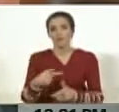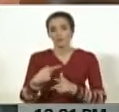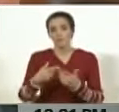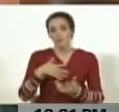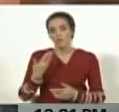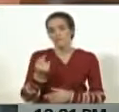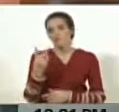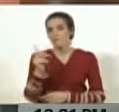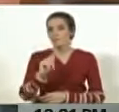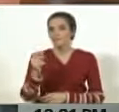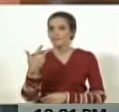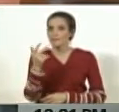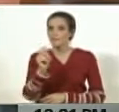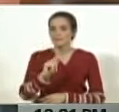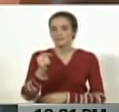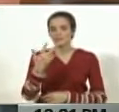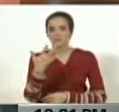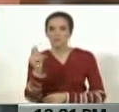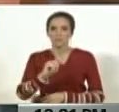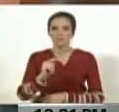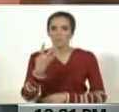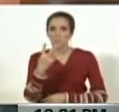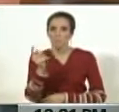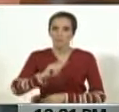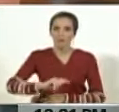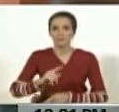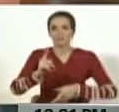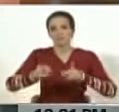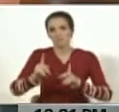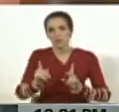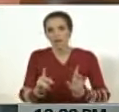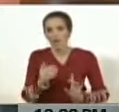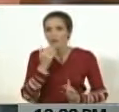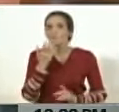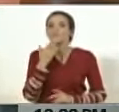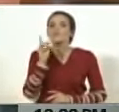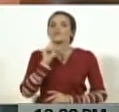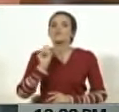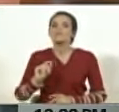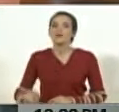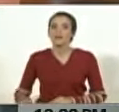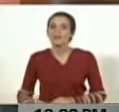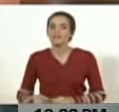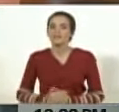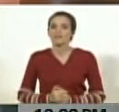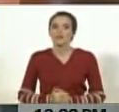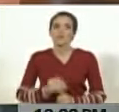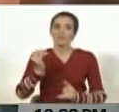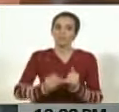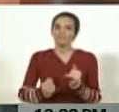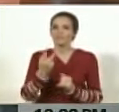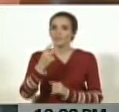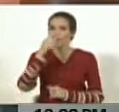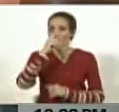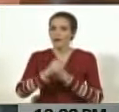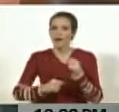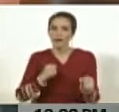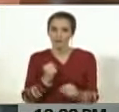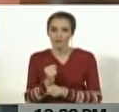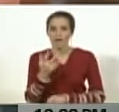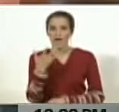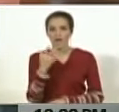durar 2 meses, 3 meses, 5 meses, 4. En fin, aquí en Italia, por ejemplo, en los últimos 2 años han